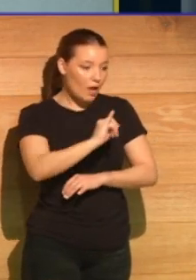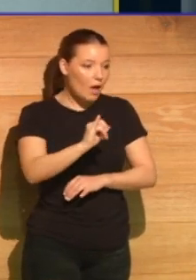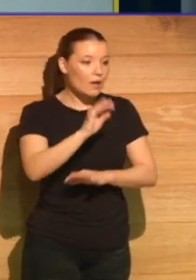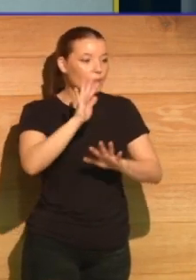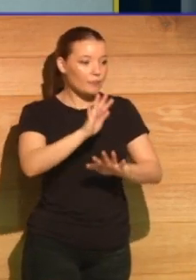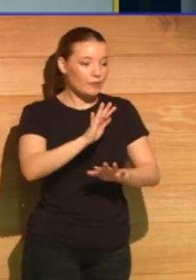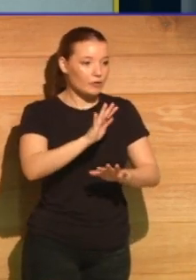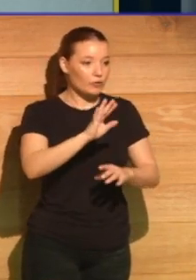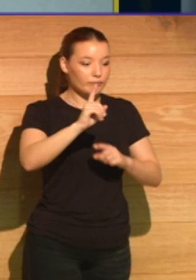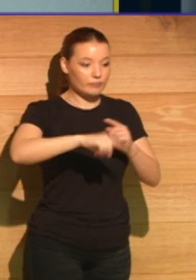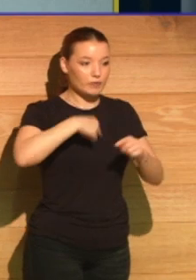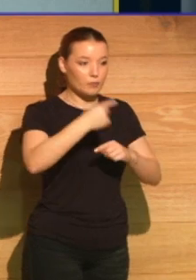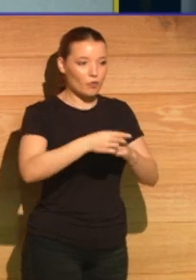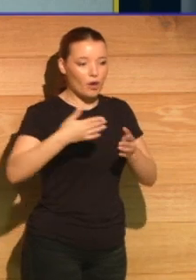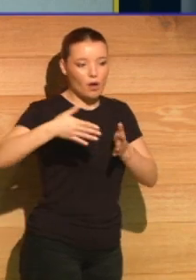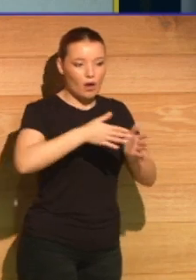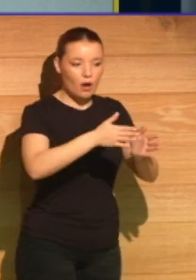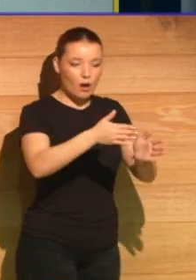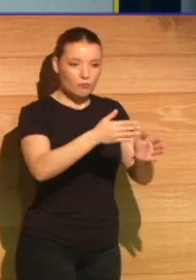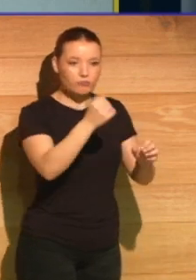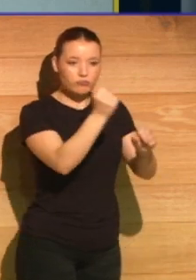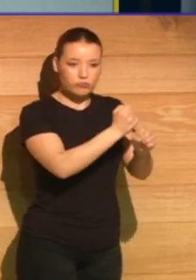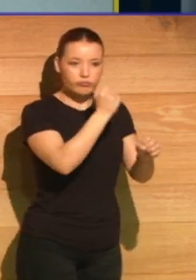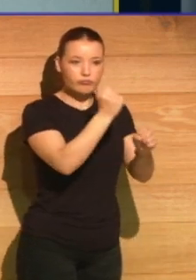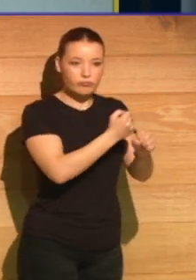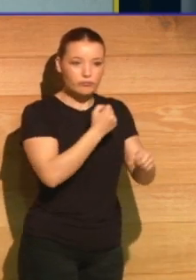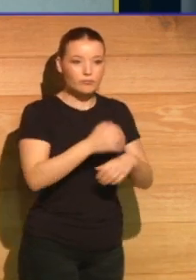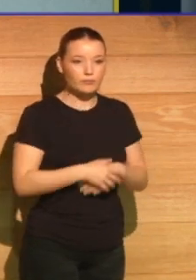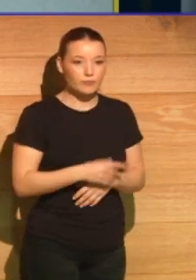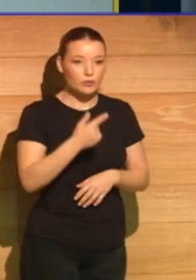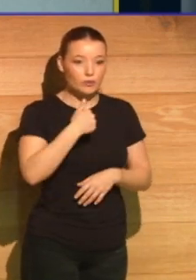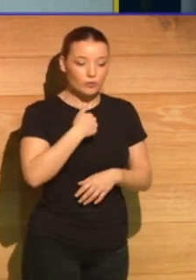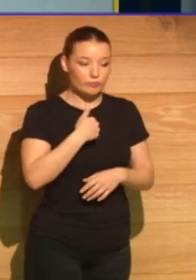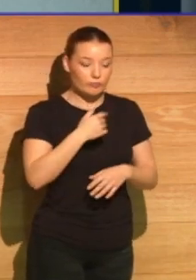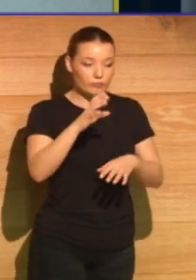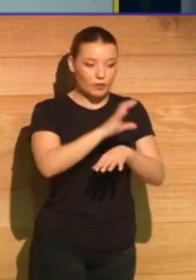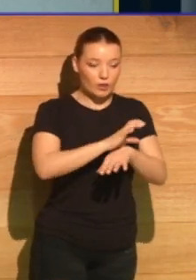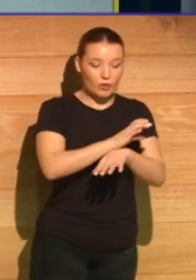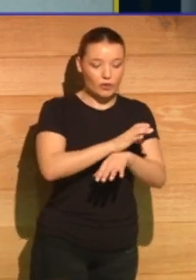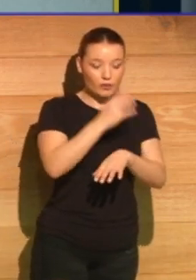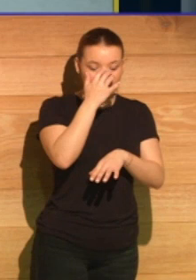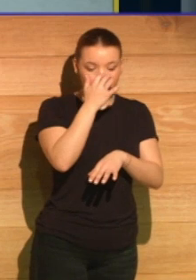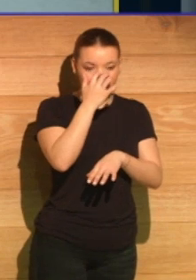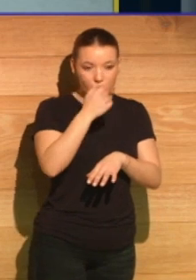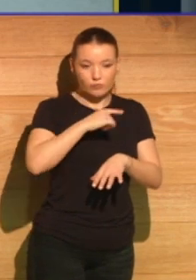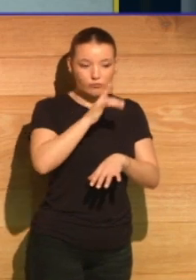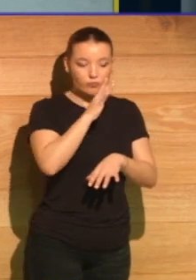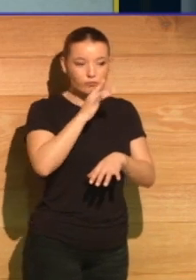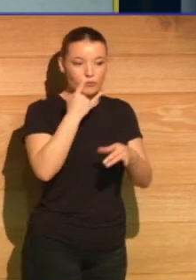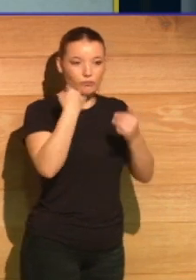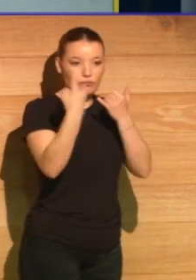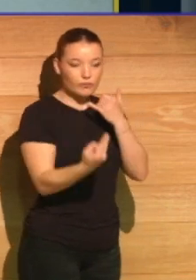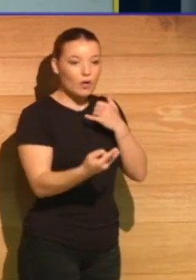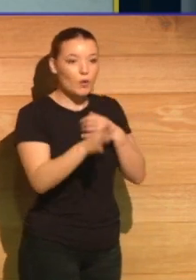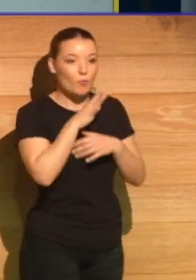la rama que yo, física o química, que era la que yo me sentía atraída. O sea, que no había tantos referentes porque